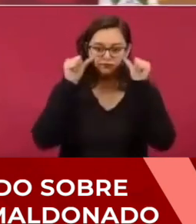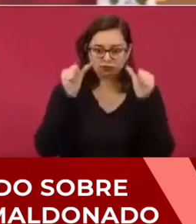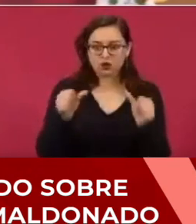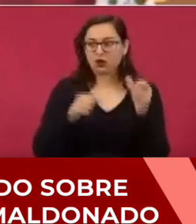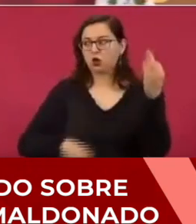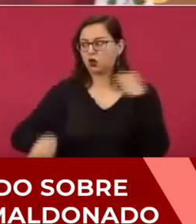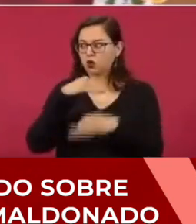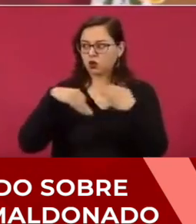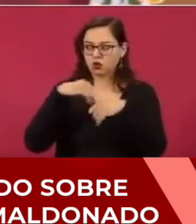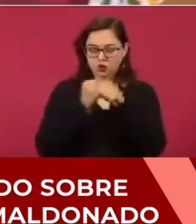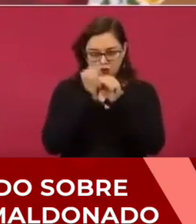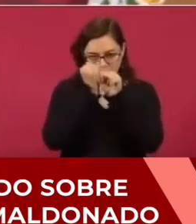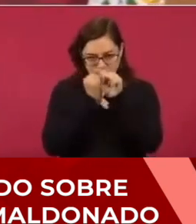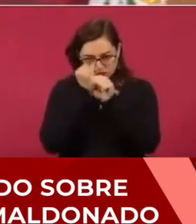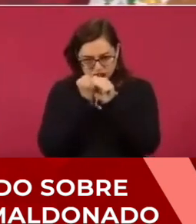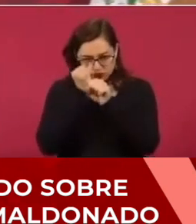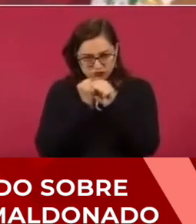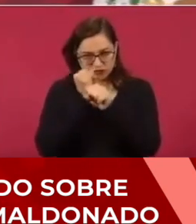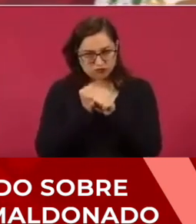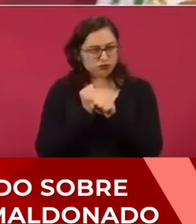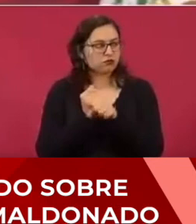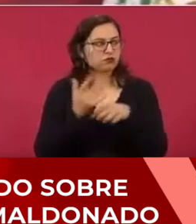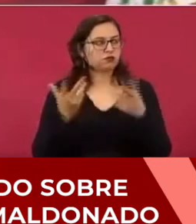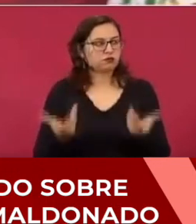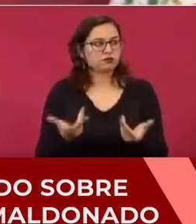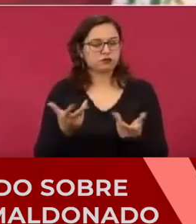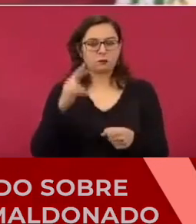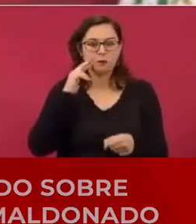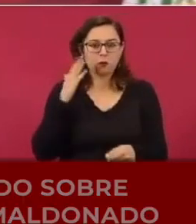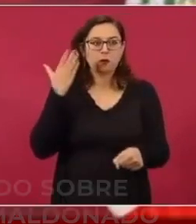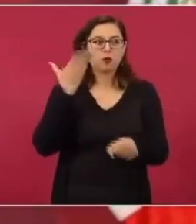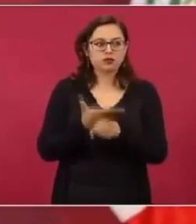y se encuentre a los responsables, a los culpables.